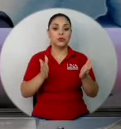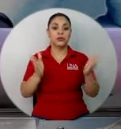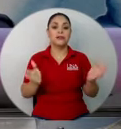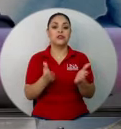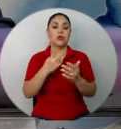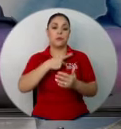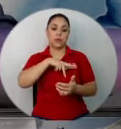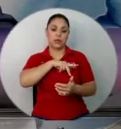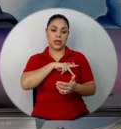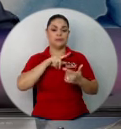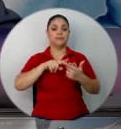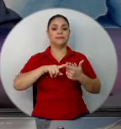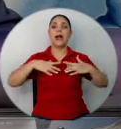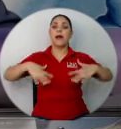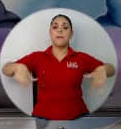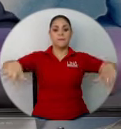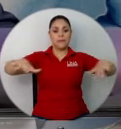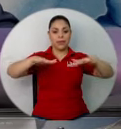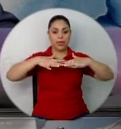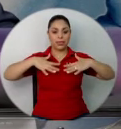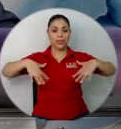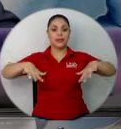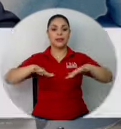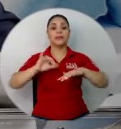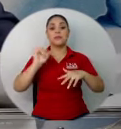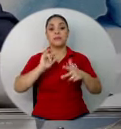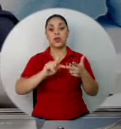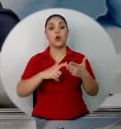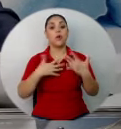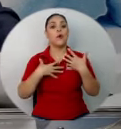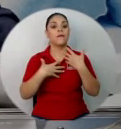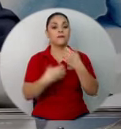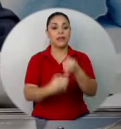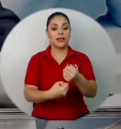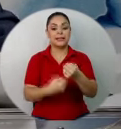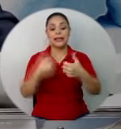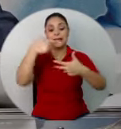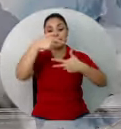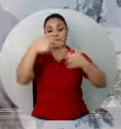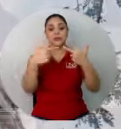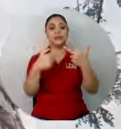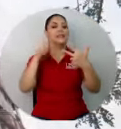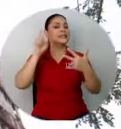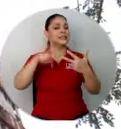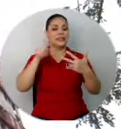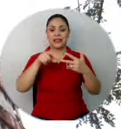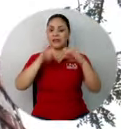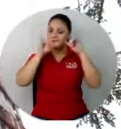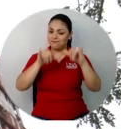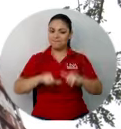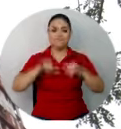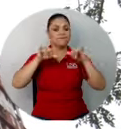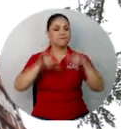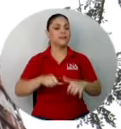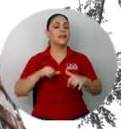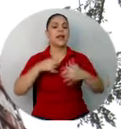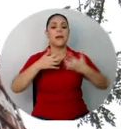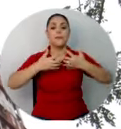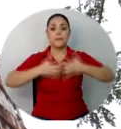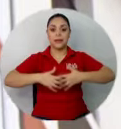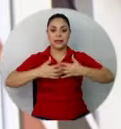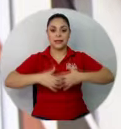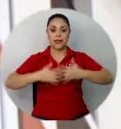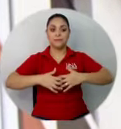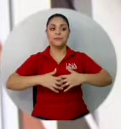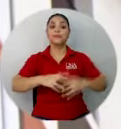ambiente, habla de confianza y es algo que siempre tiene que prevalecer a nivel de las organizaciones y los empleadores como